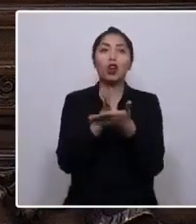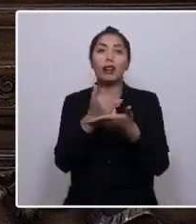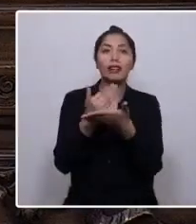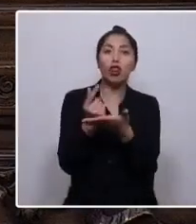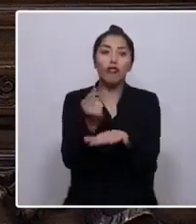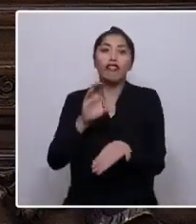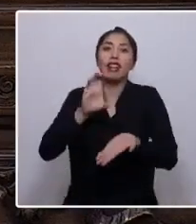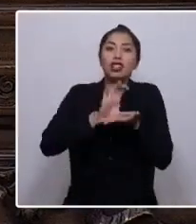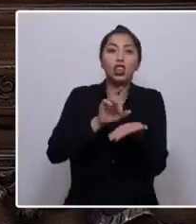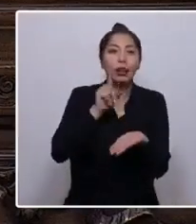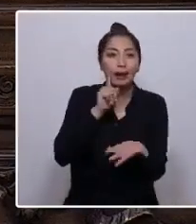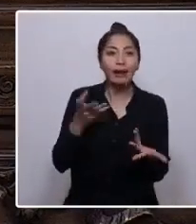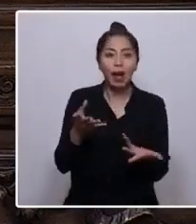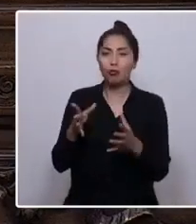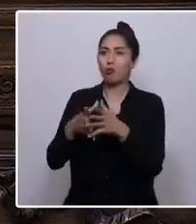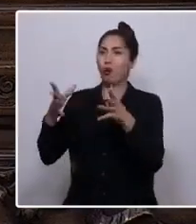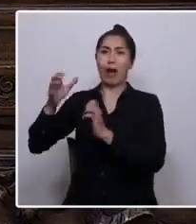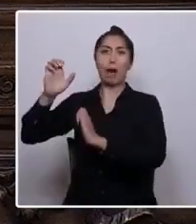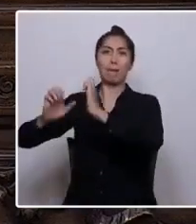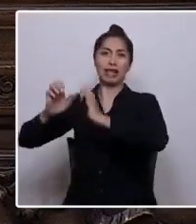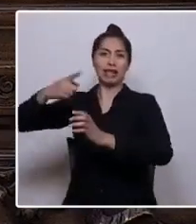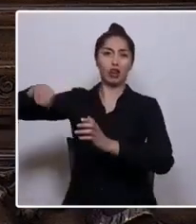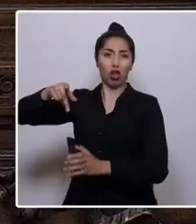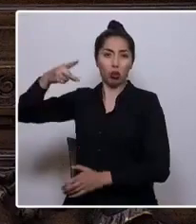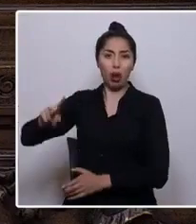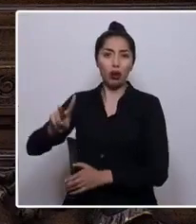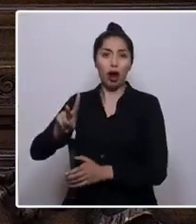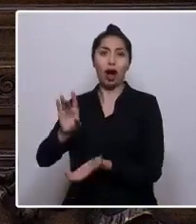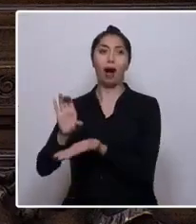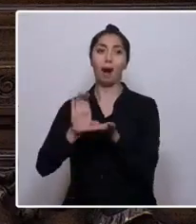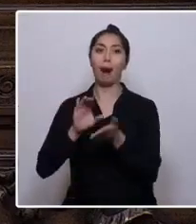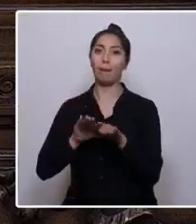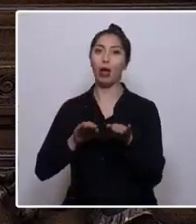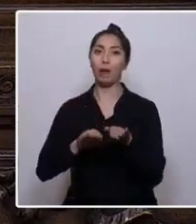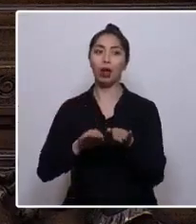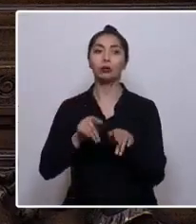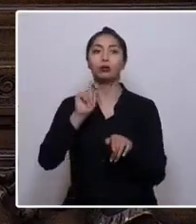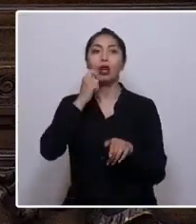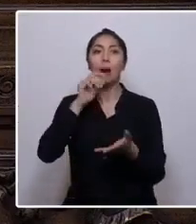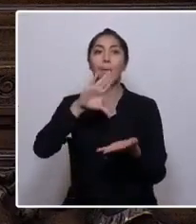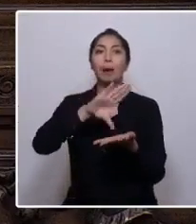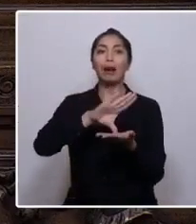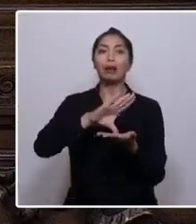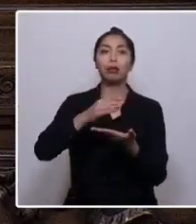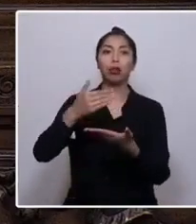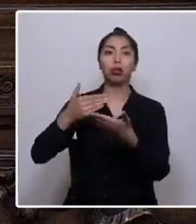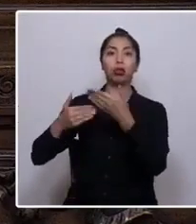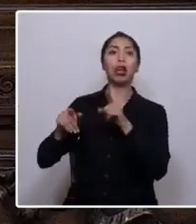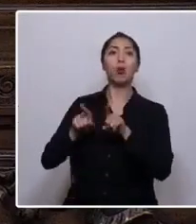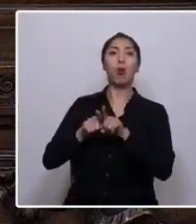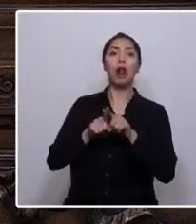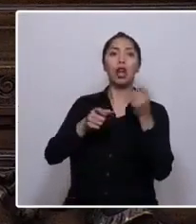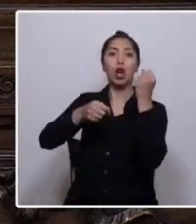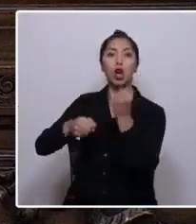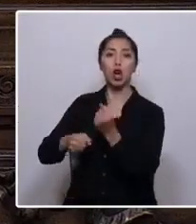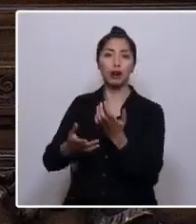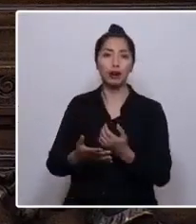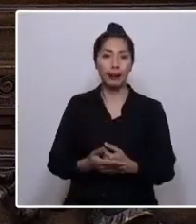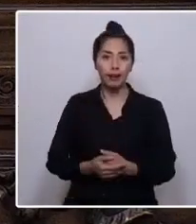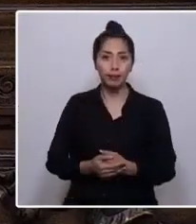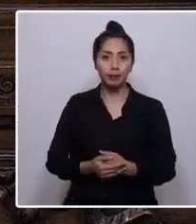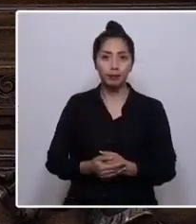los grandes empresarios hizo que el país retrocediera hacer una semicolonia de